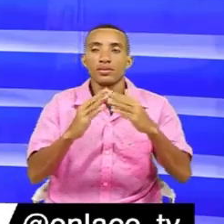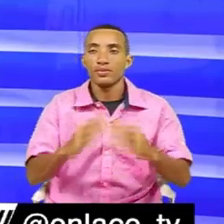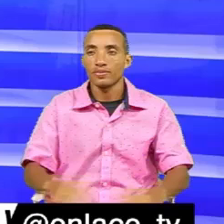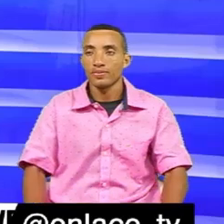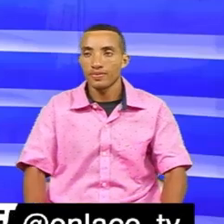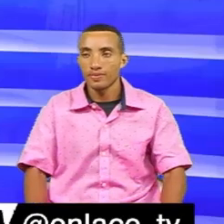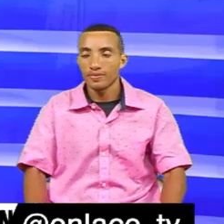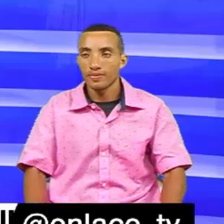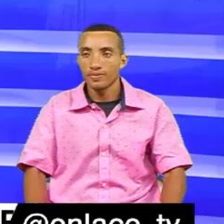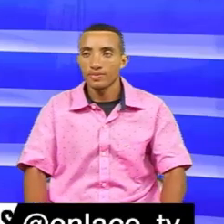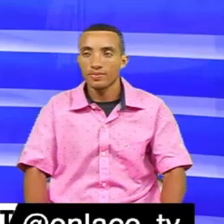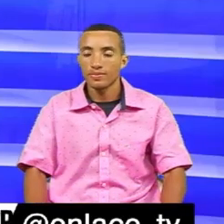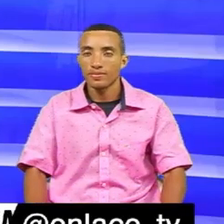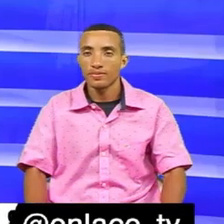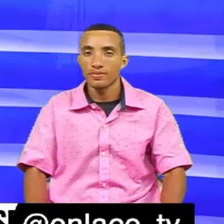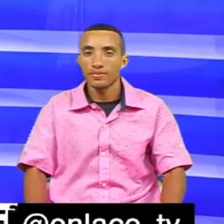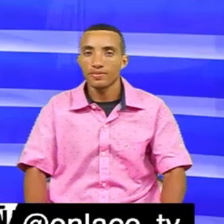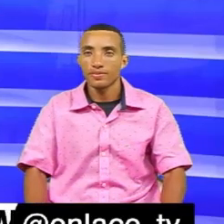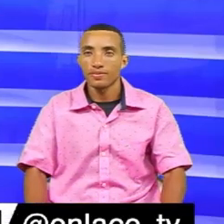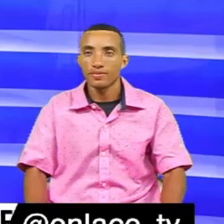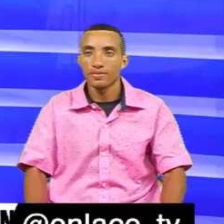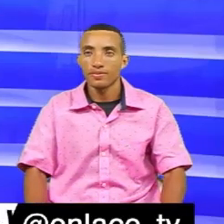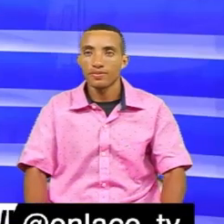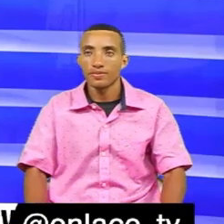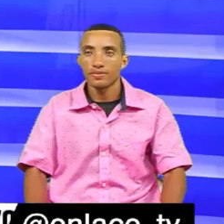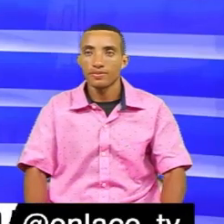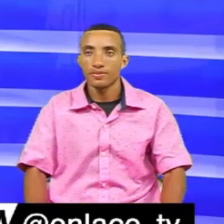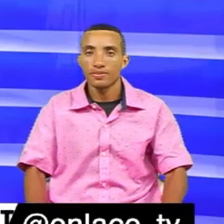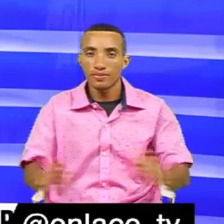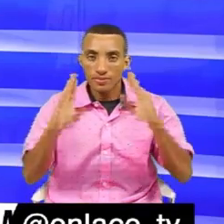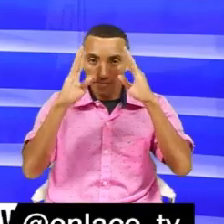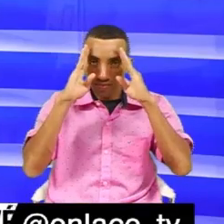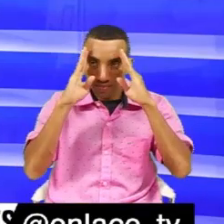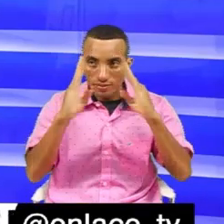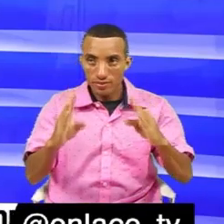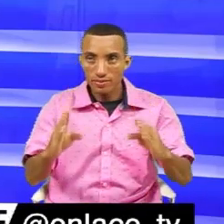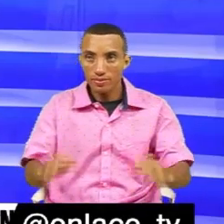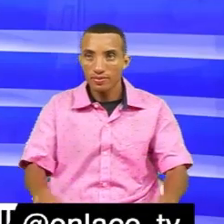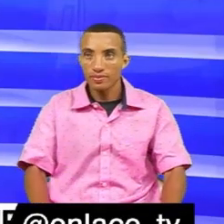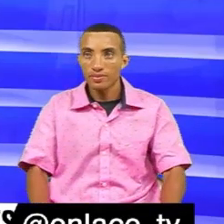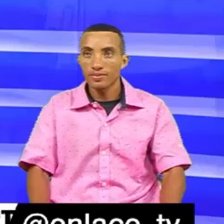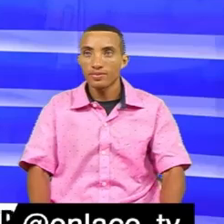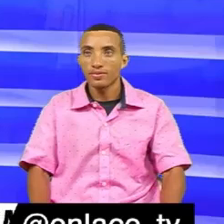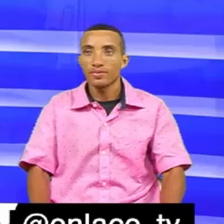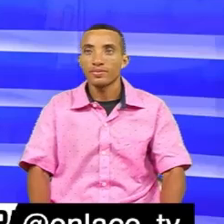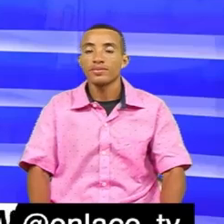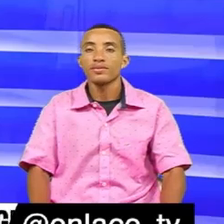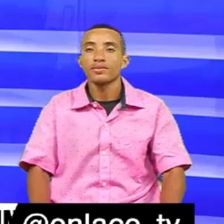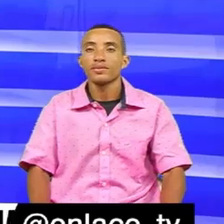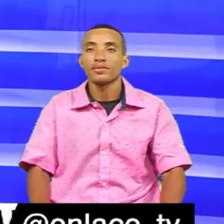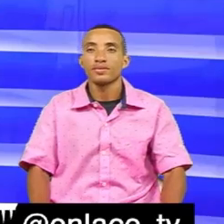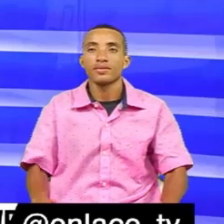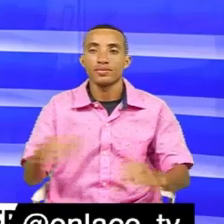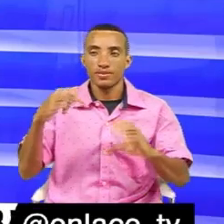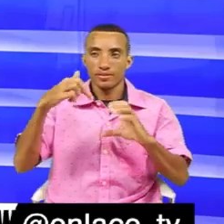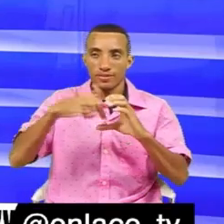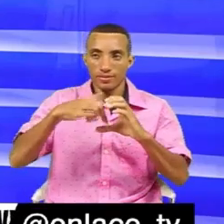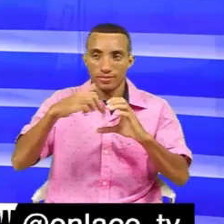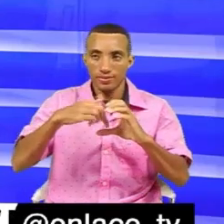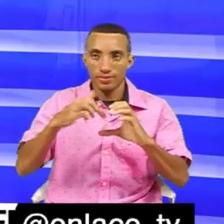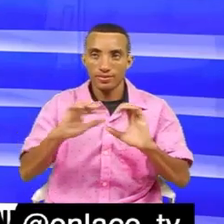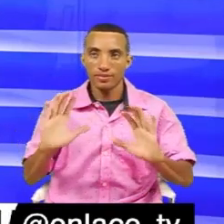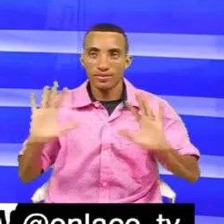Y preste mucha atención porque en el Centro Comercial, el Centro Popular Comercial celebrará